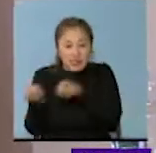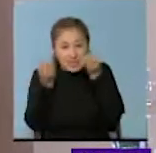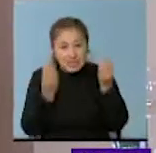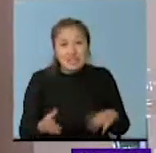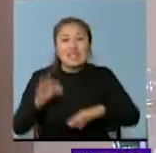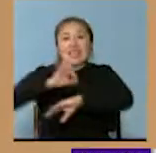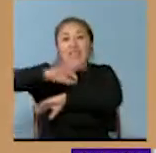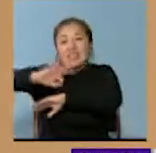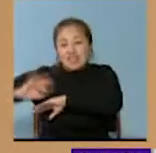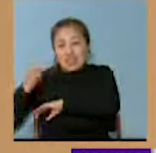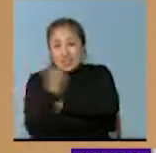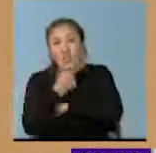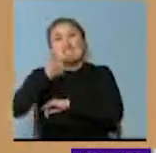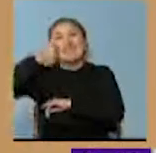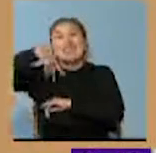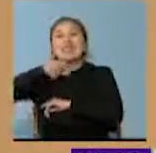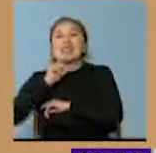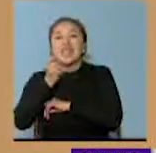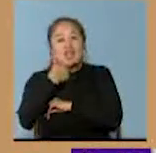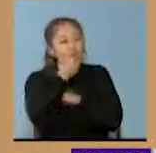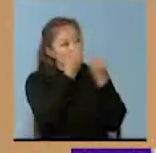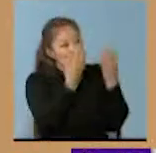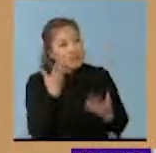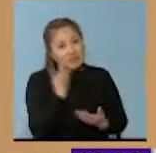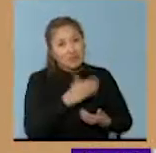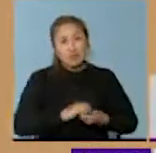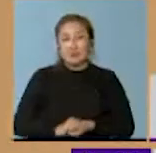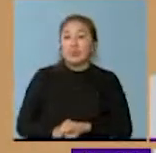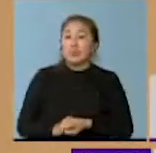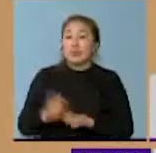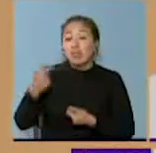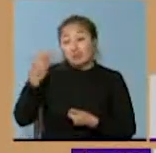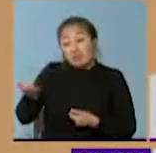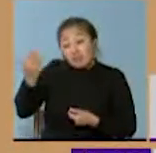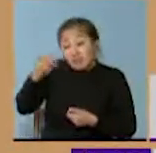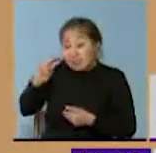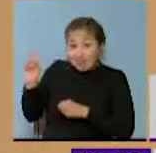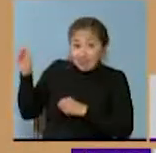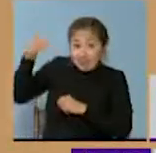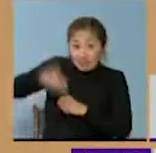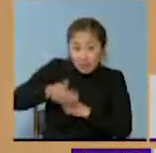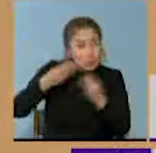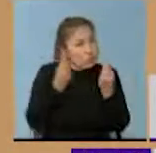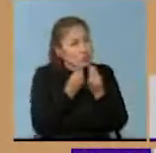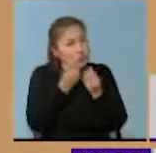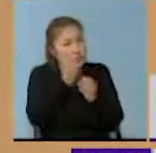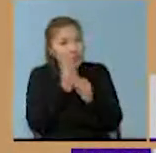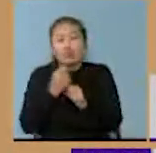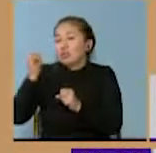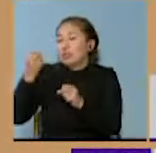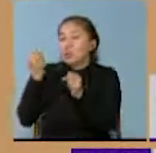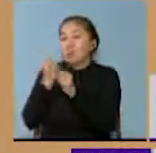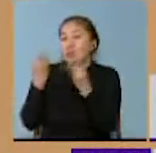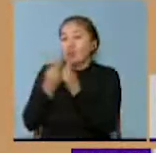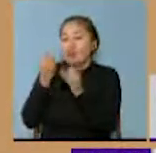marcos santo cómo le va muy buen algo tal vez viniendo de allá abajo sé exactamente el trabajo mucho trabajo se